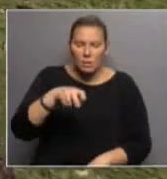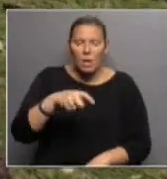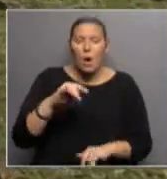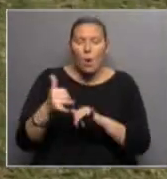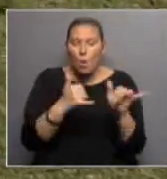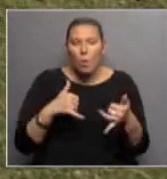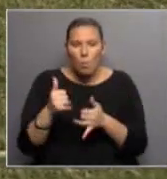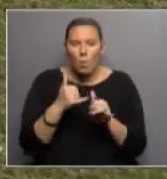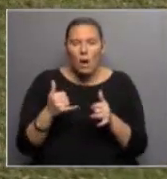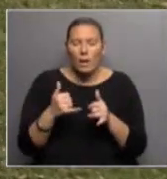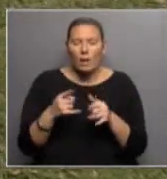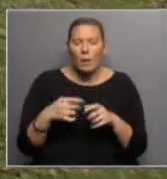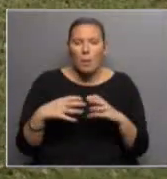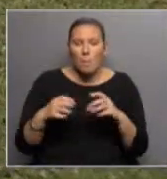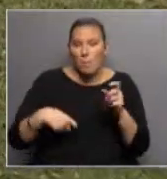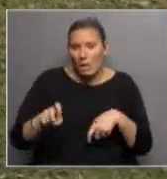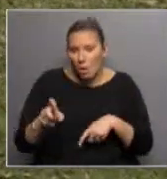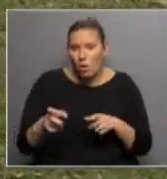escondida.